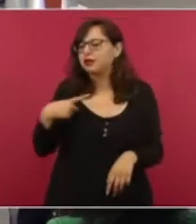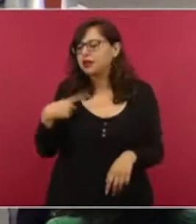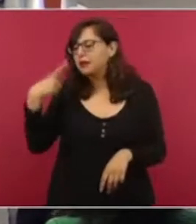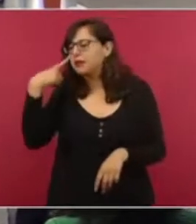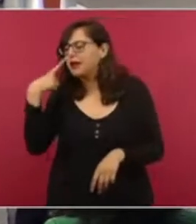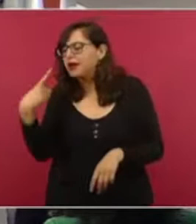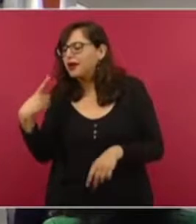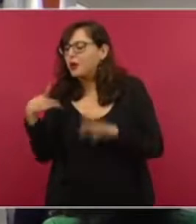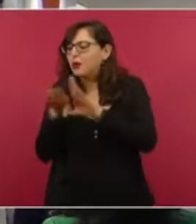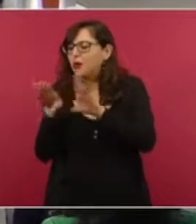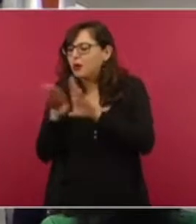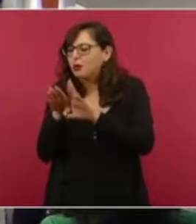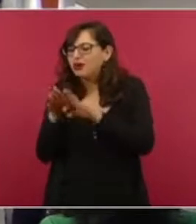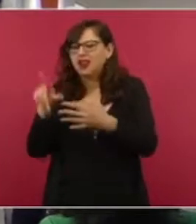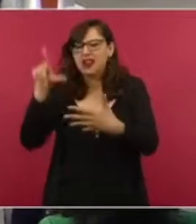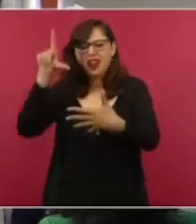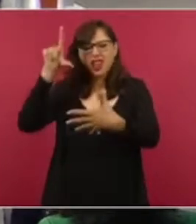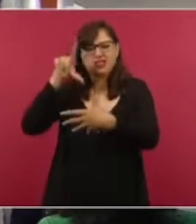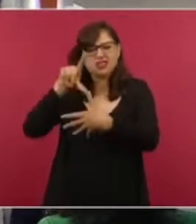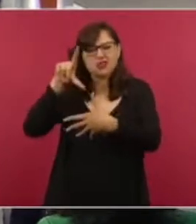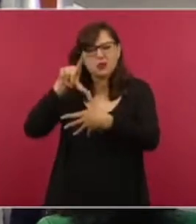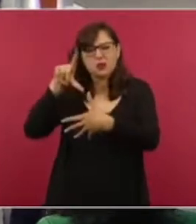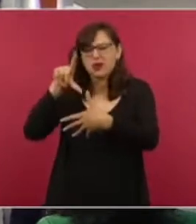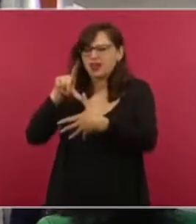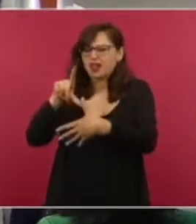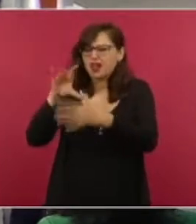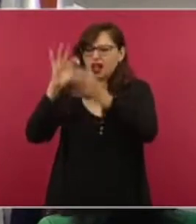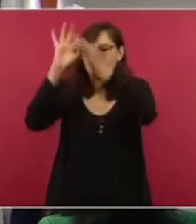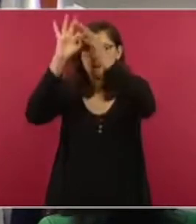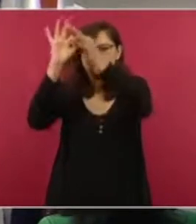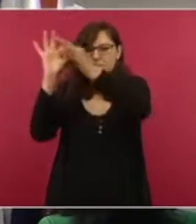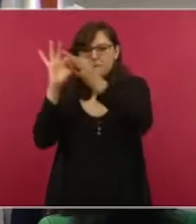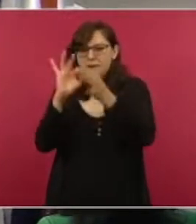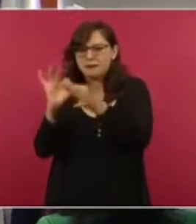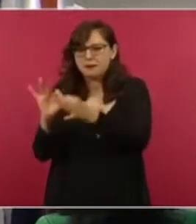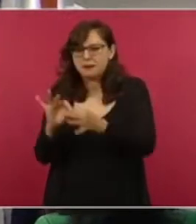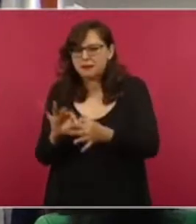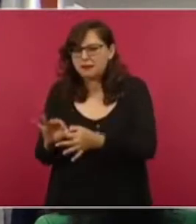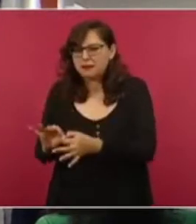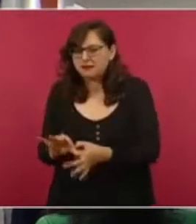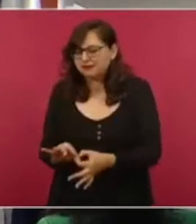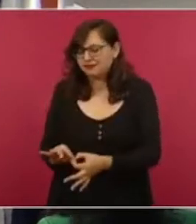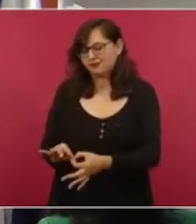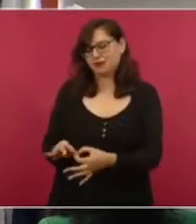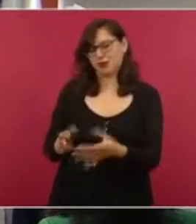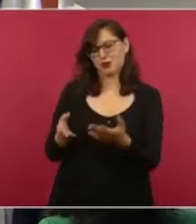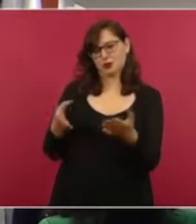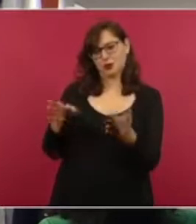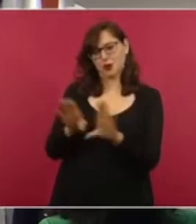mensajes para ver si son personas